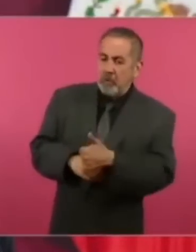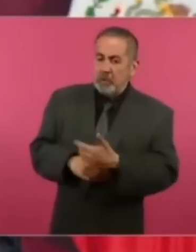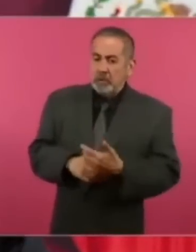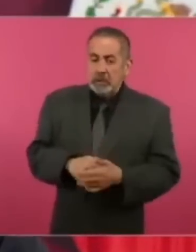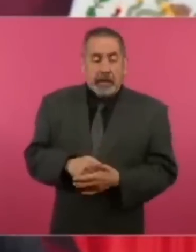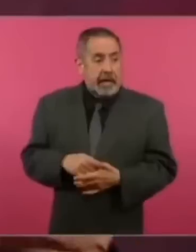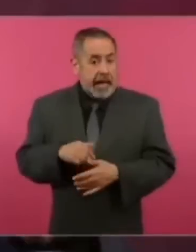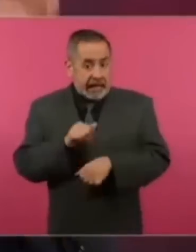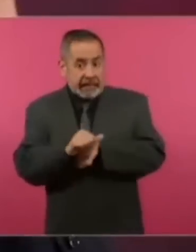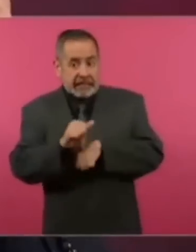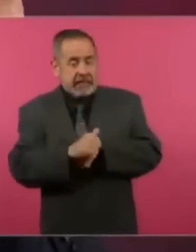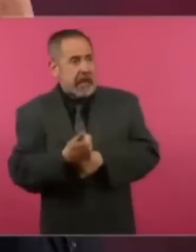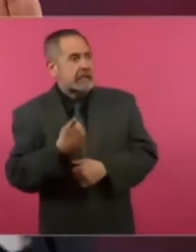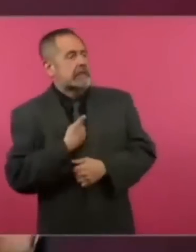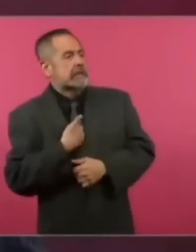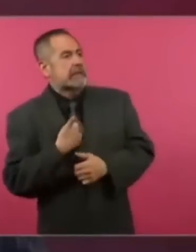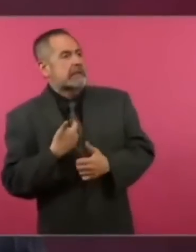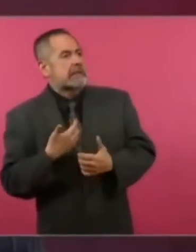Y